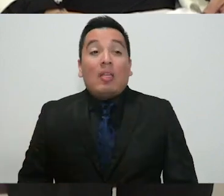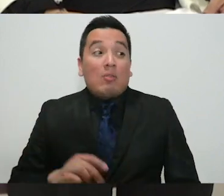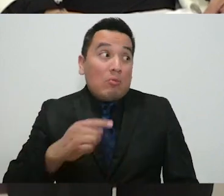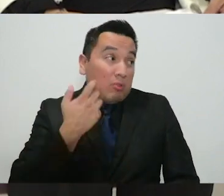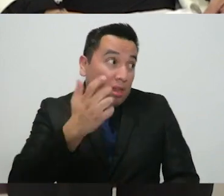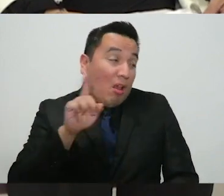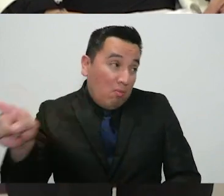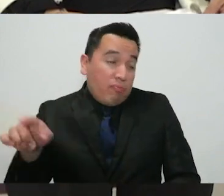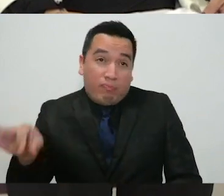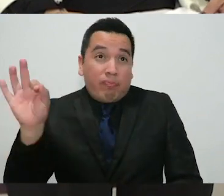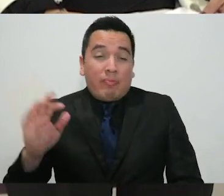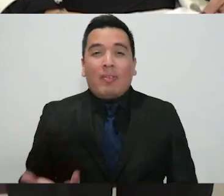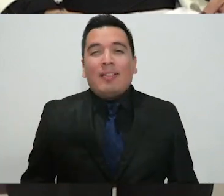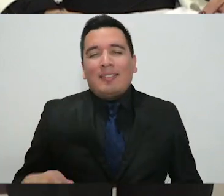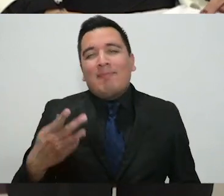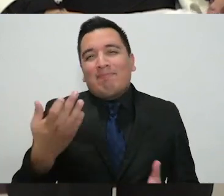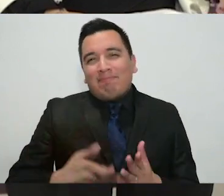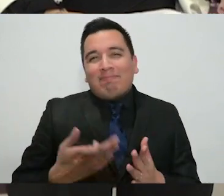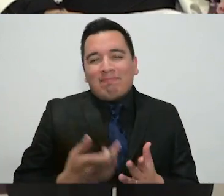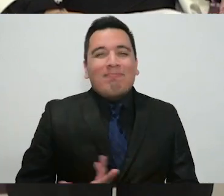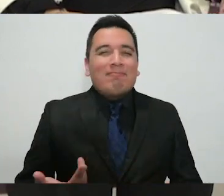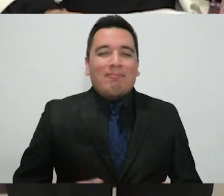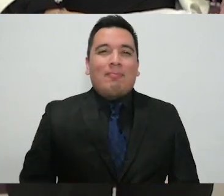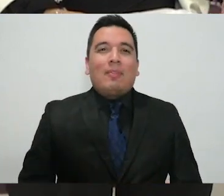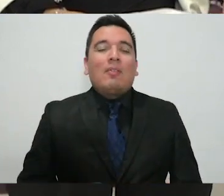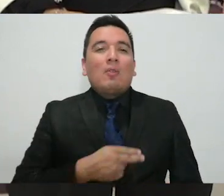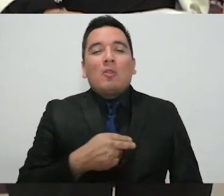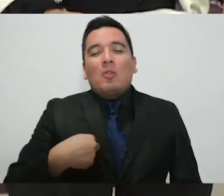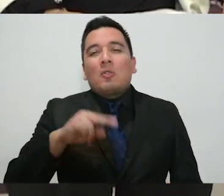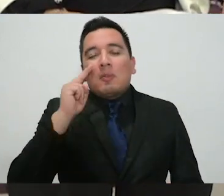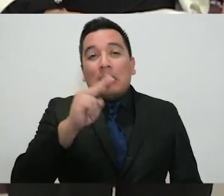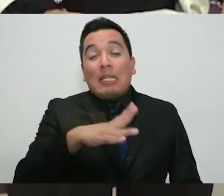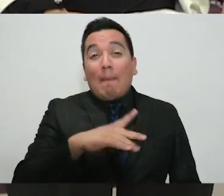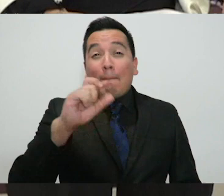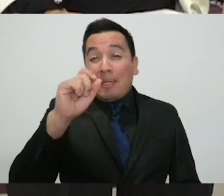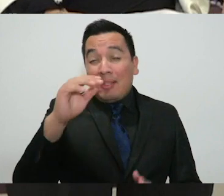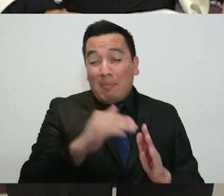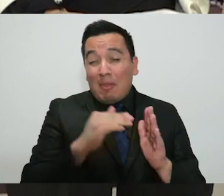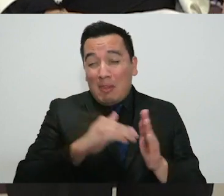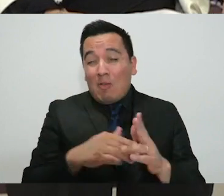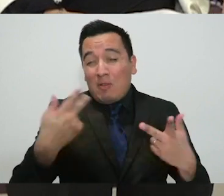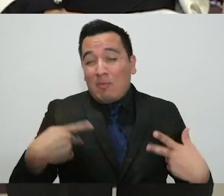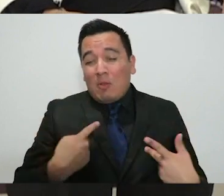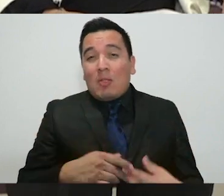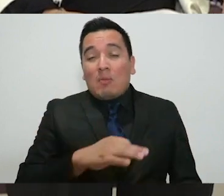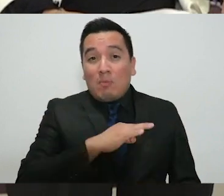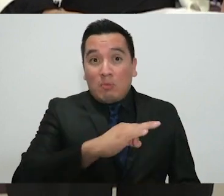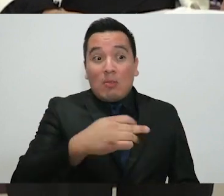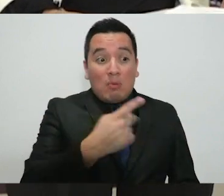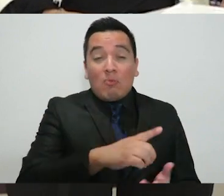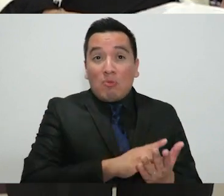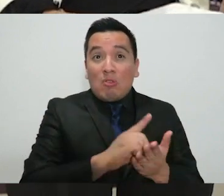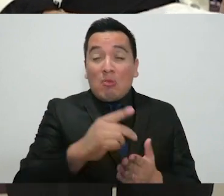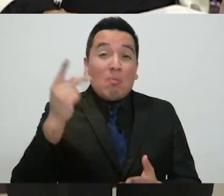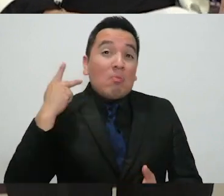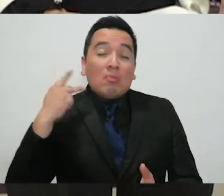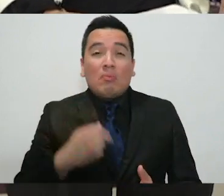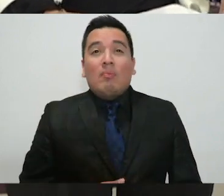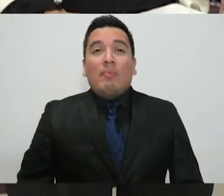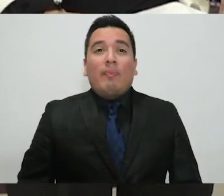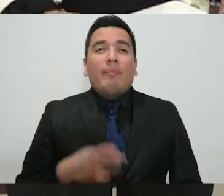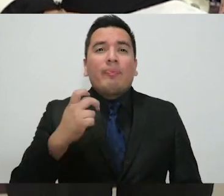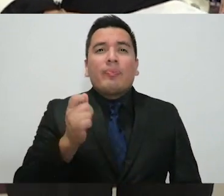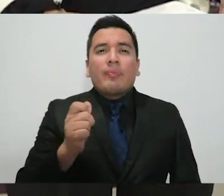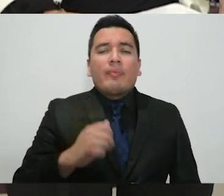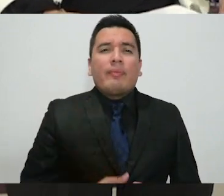personas. Entonces, veamos el potencial, son 20 millones de personas que tendrían posibilidad de tener derechos políticos y eso